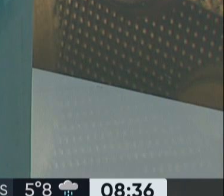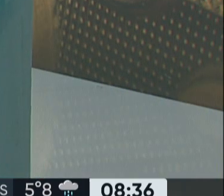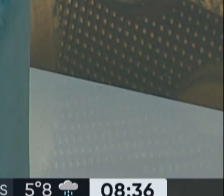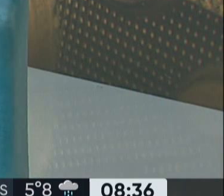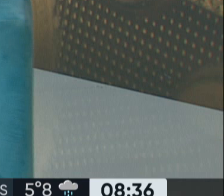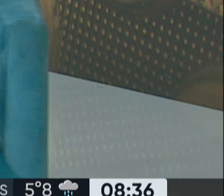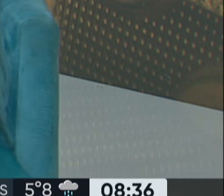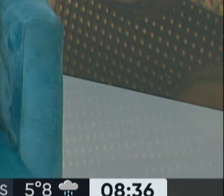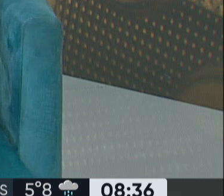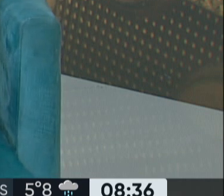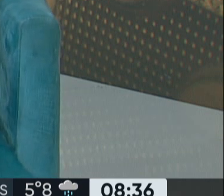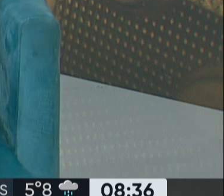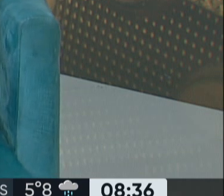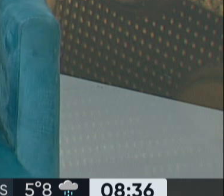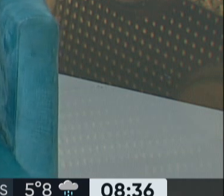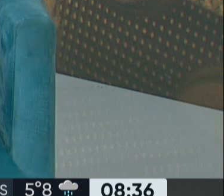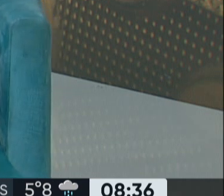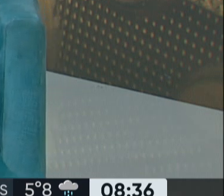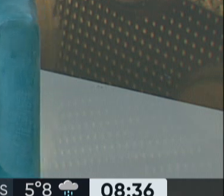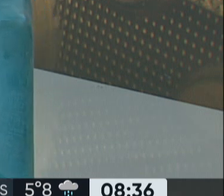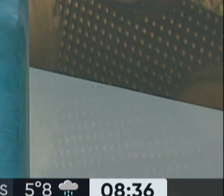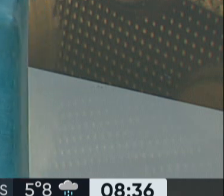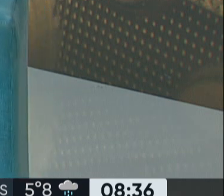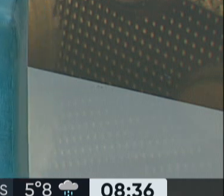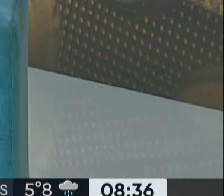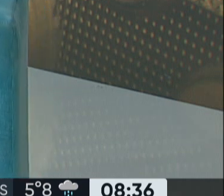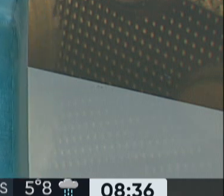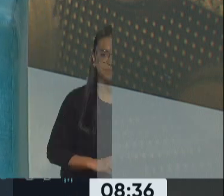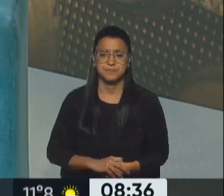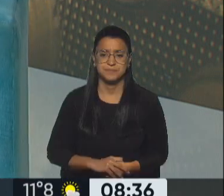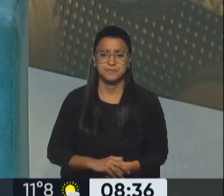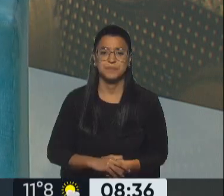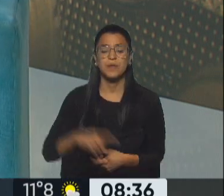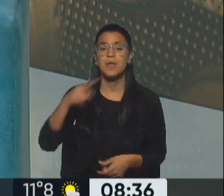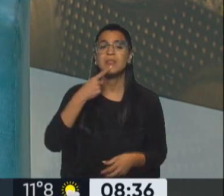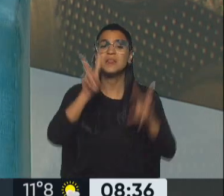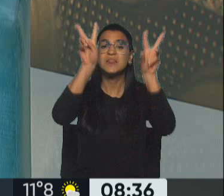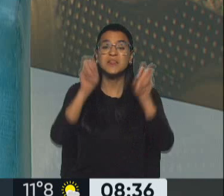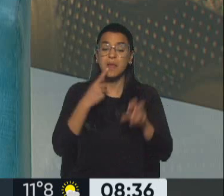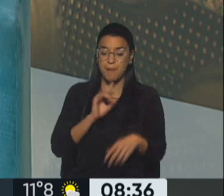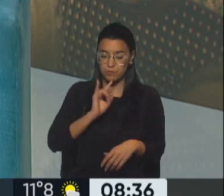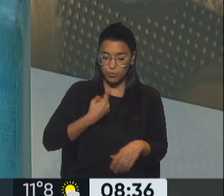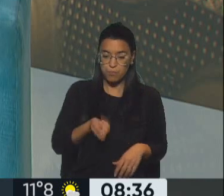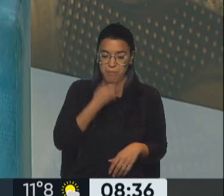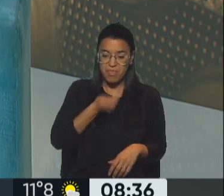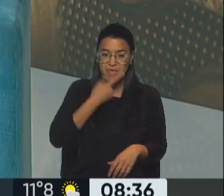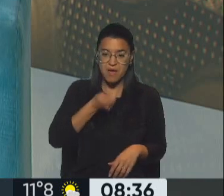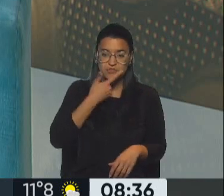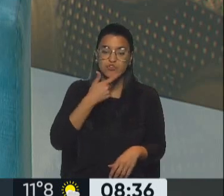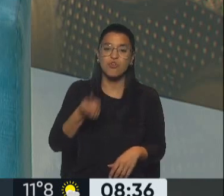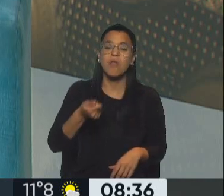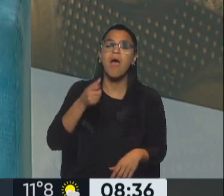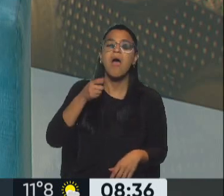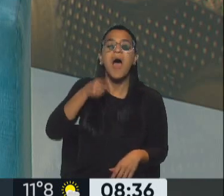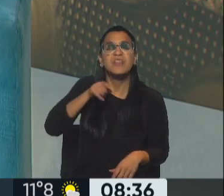8 de la mañana, 36 minutos, y nos metemos de lleno en un tema que seguramente a todos nos atañe, ¿no? El tema de la automedicación de los